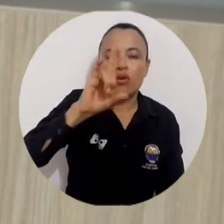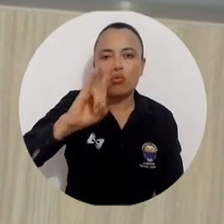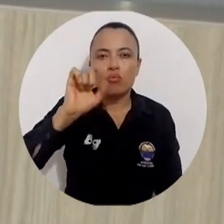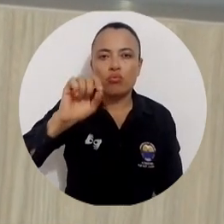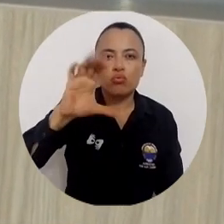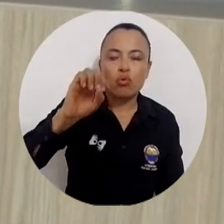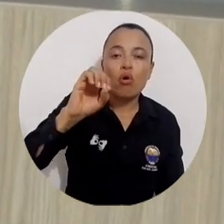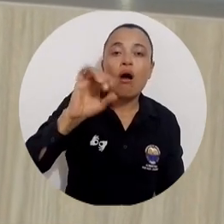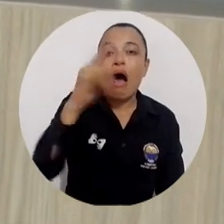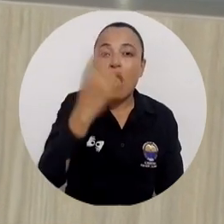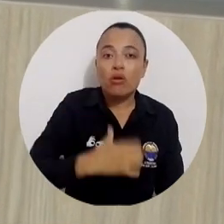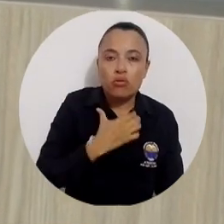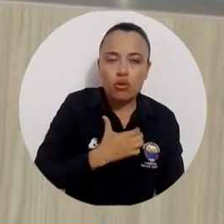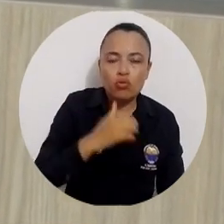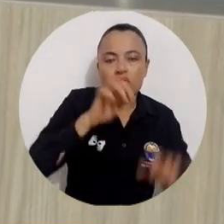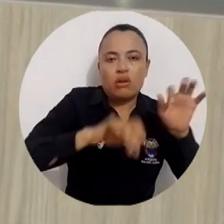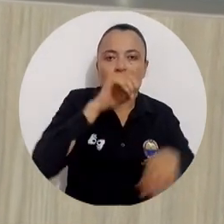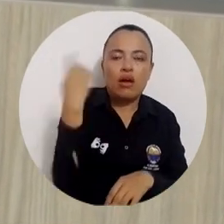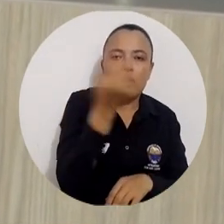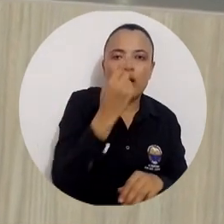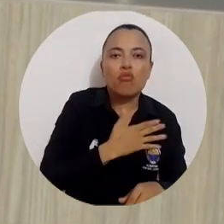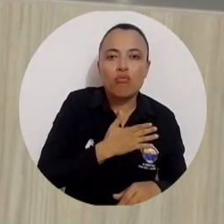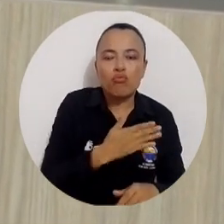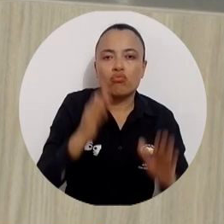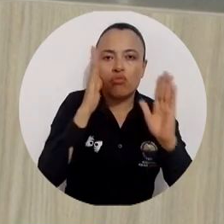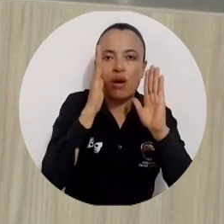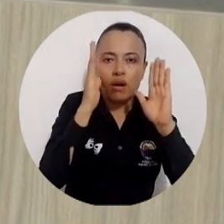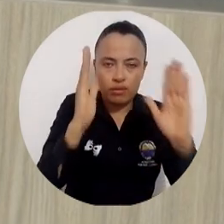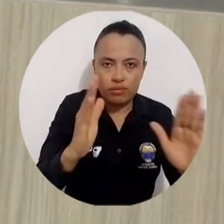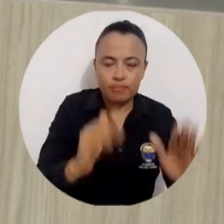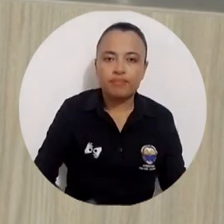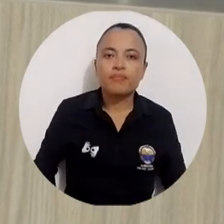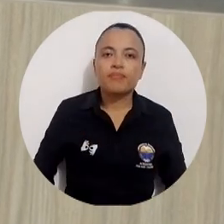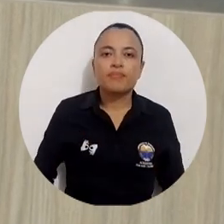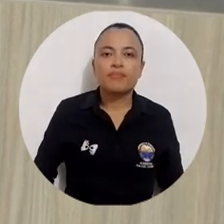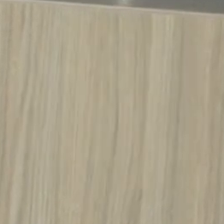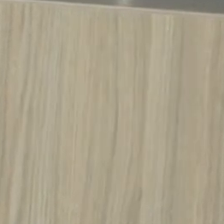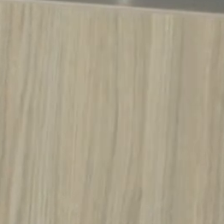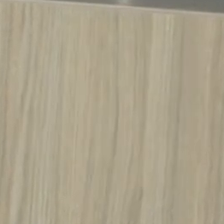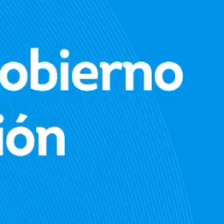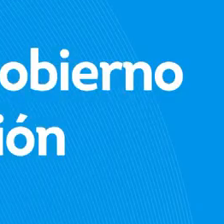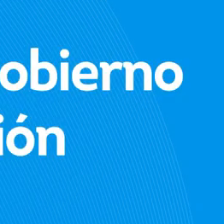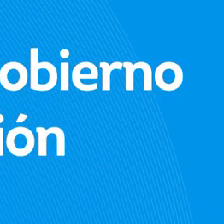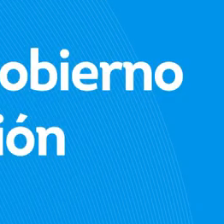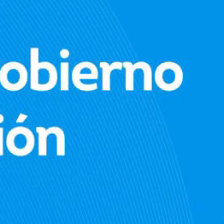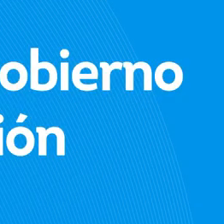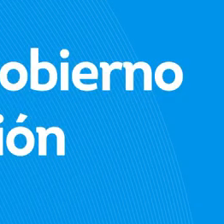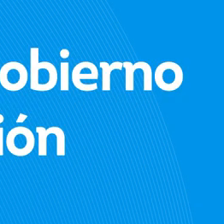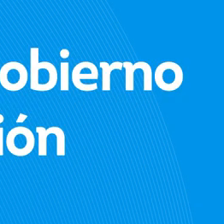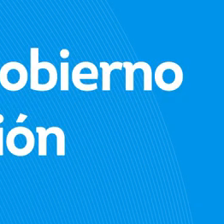eleccionesunimagdalena.edu.co. Cualquier inquietud en la Secretaría General, estaremos prestos a atenderla.